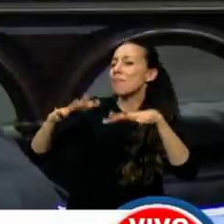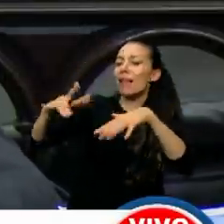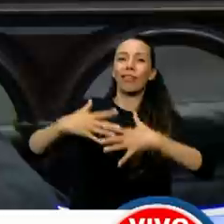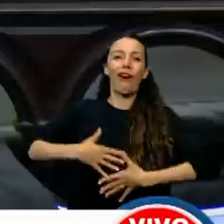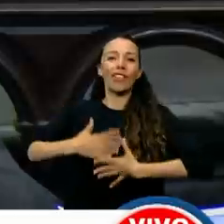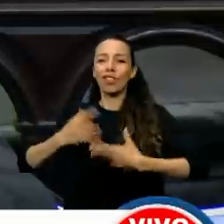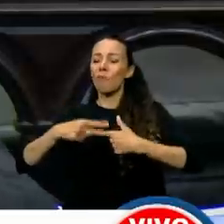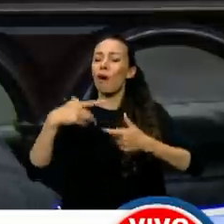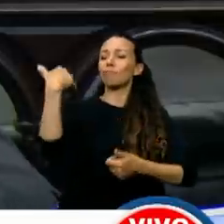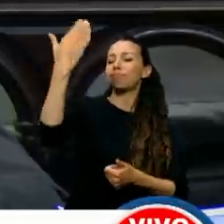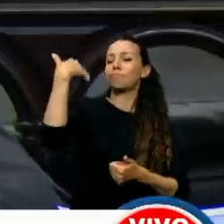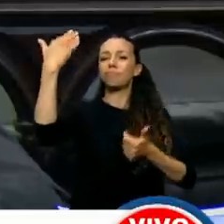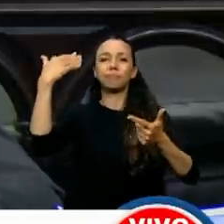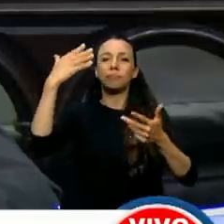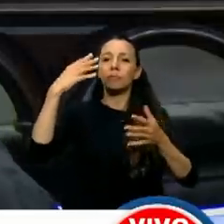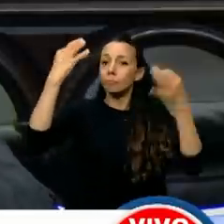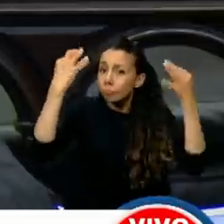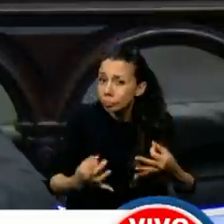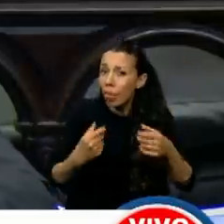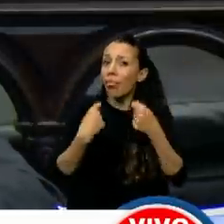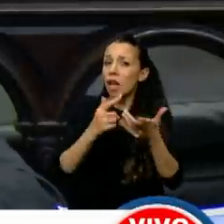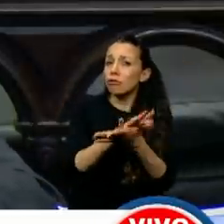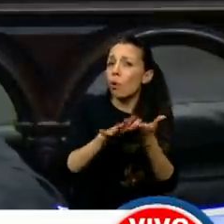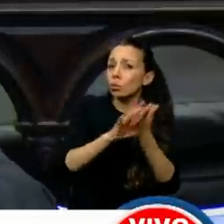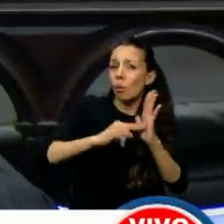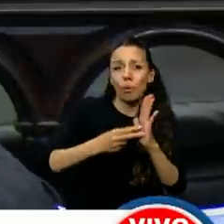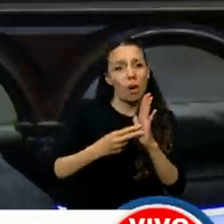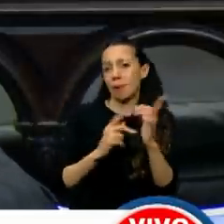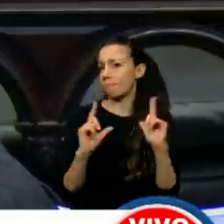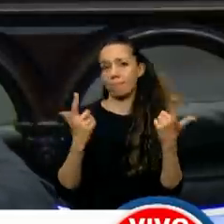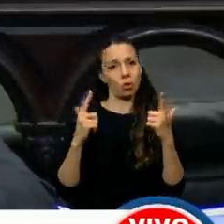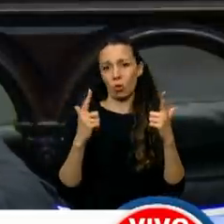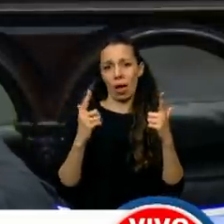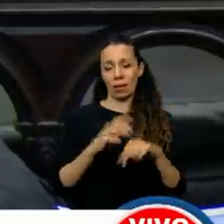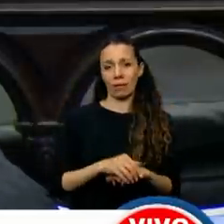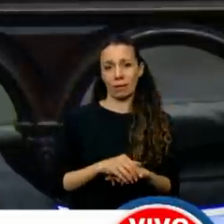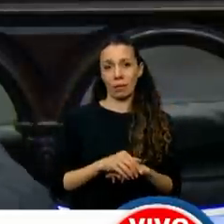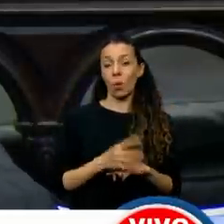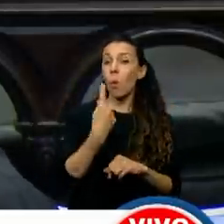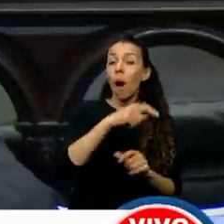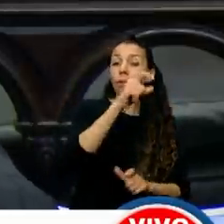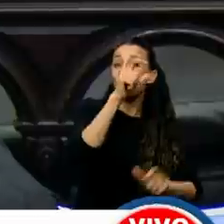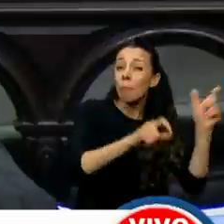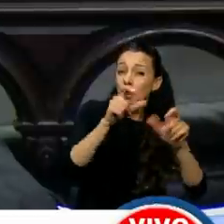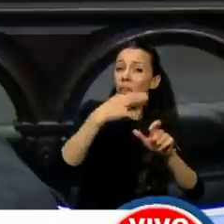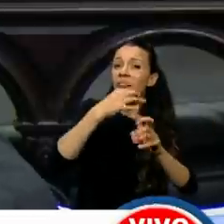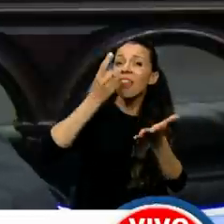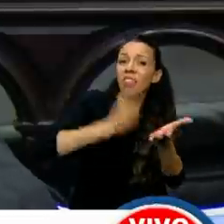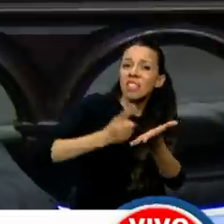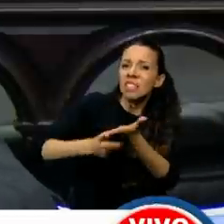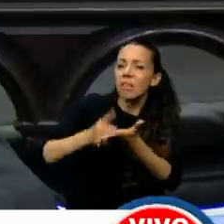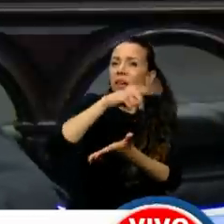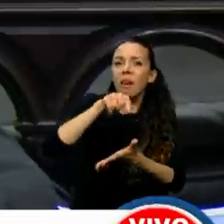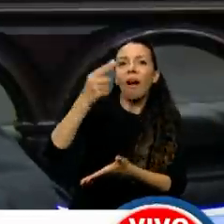pero no sirve para resolver los problemas y mucho menos cuando el relato es creído por quienes tienen que tomar decisiones importantes